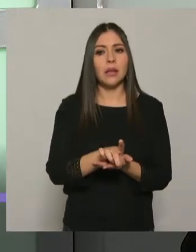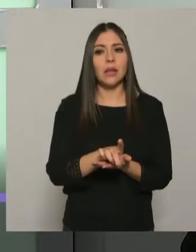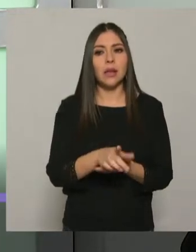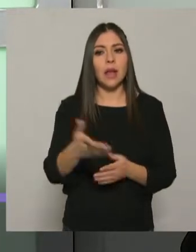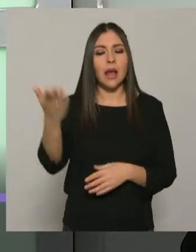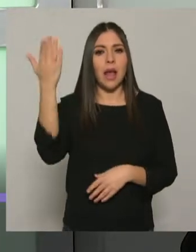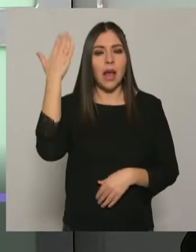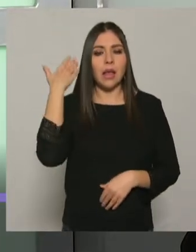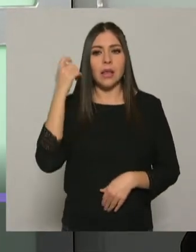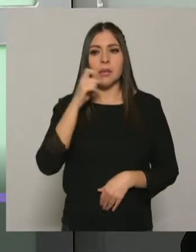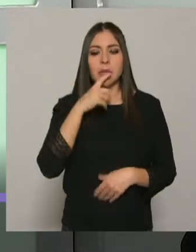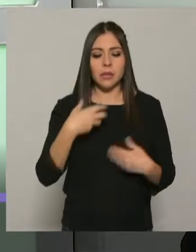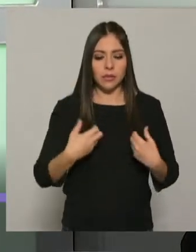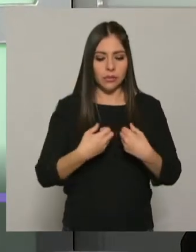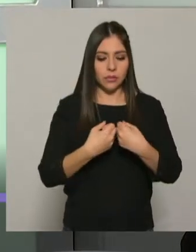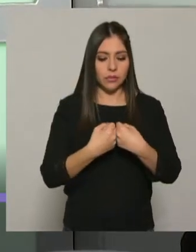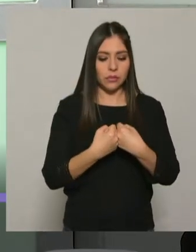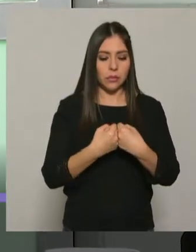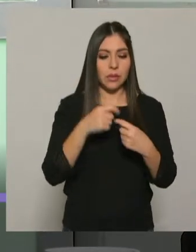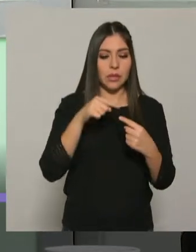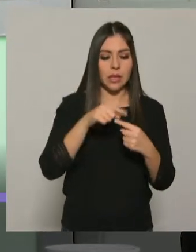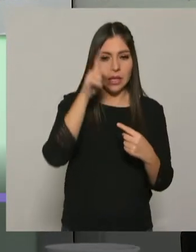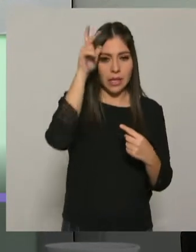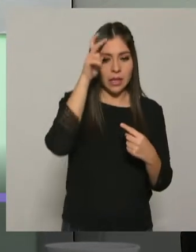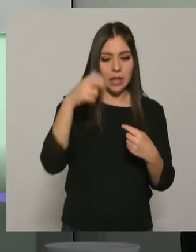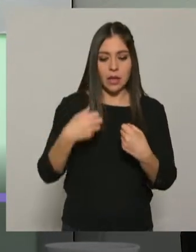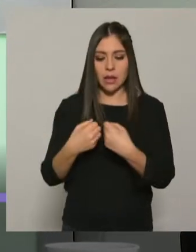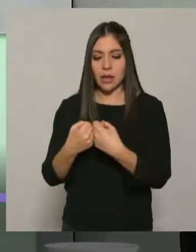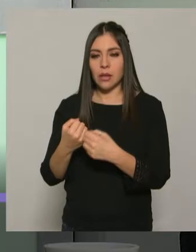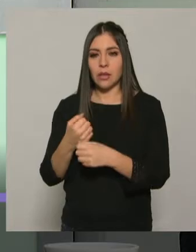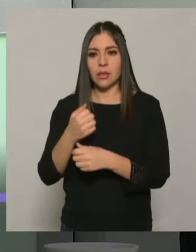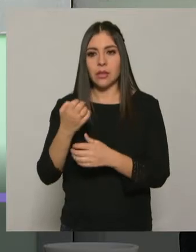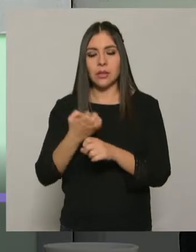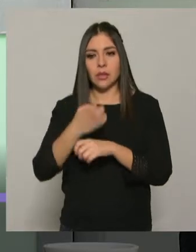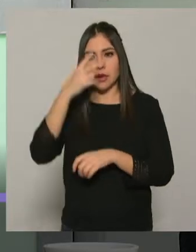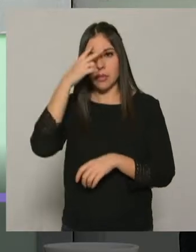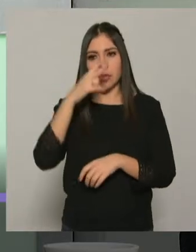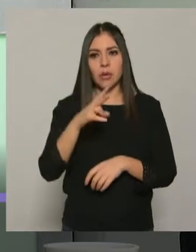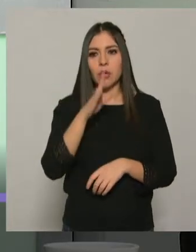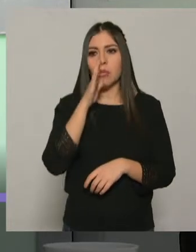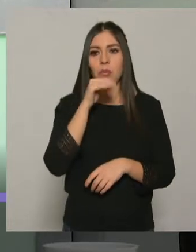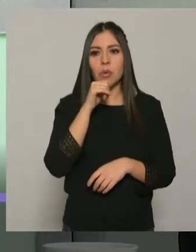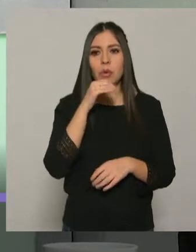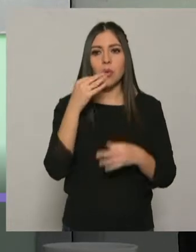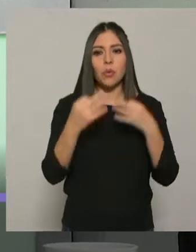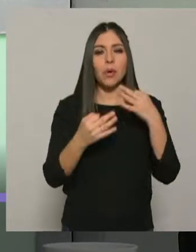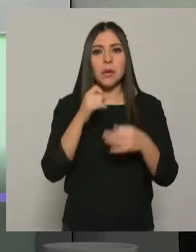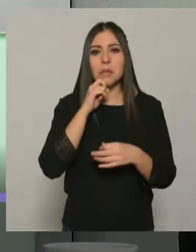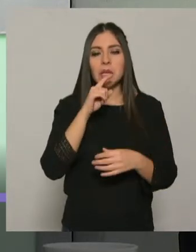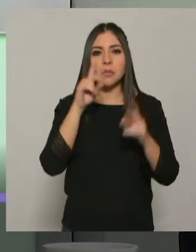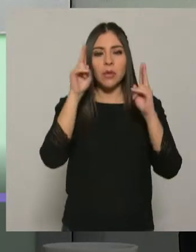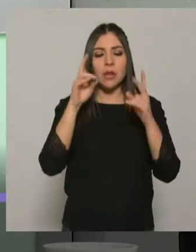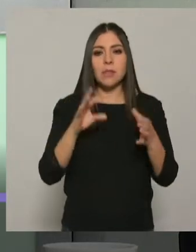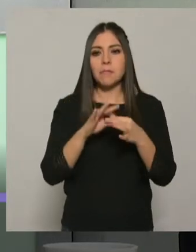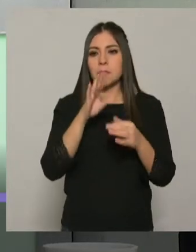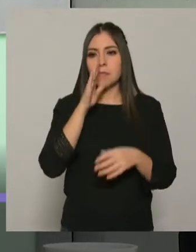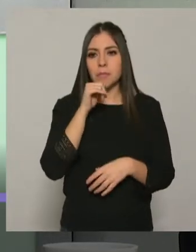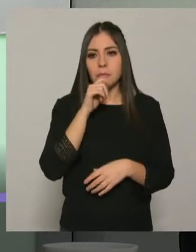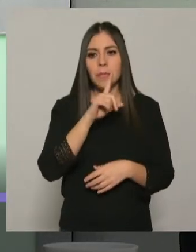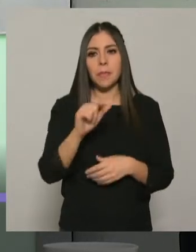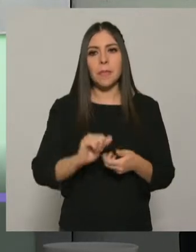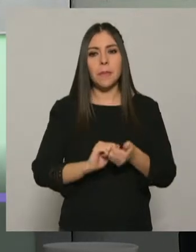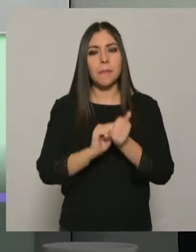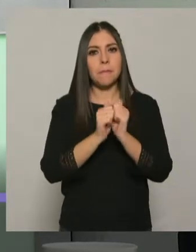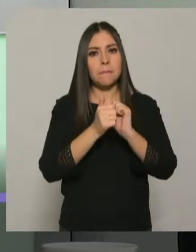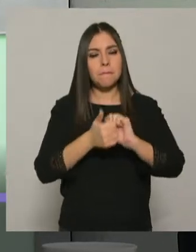colindantes el Estado de Hidalgo y la Ciudad de México. No podía haber una simetría jurídica. Entonces, a través de eso creamos esta idea del corredor.